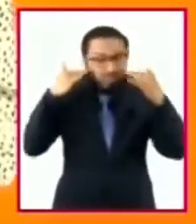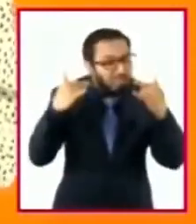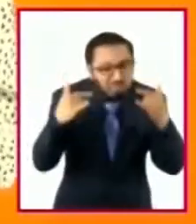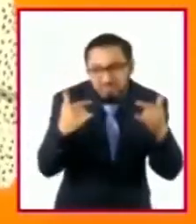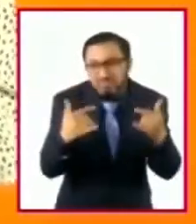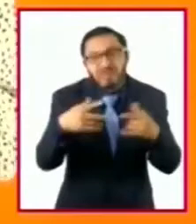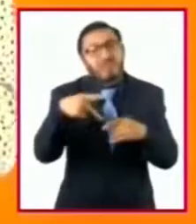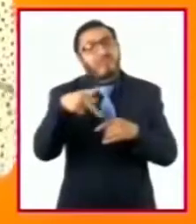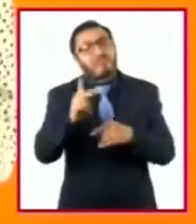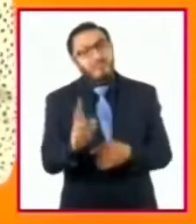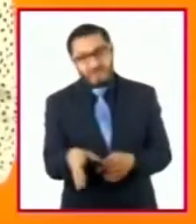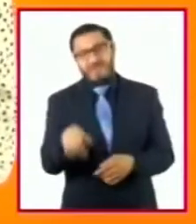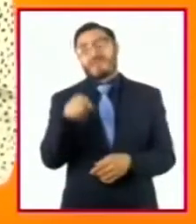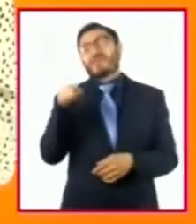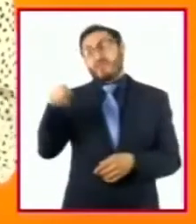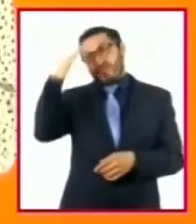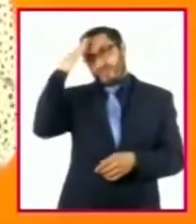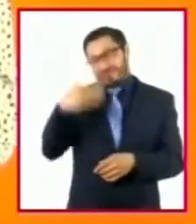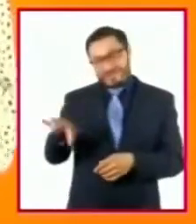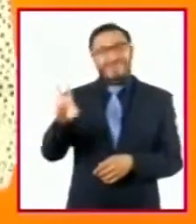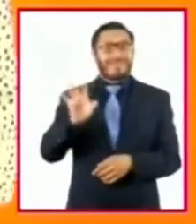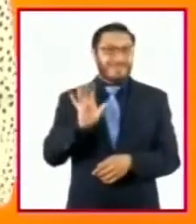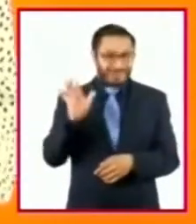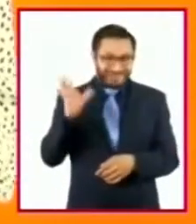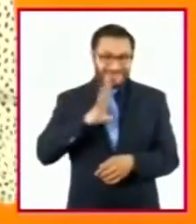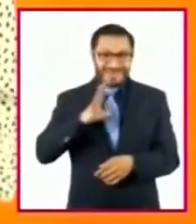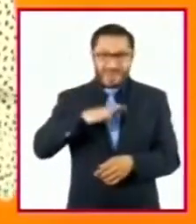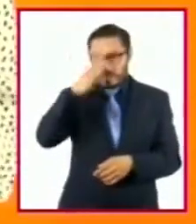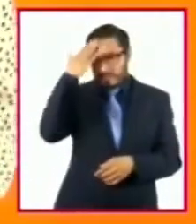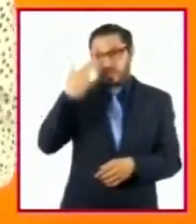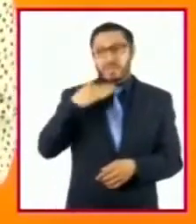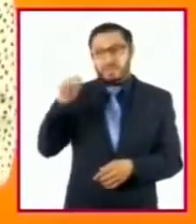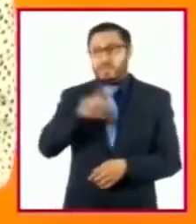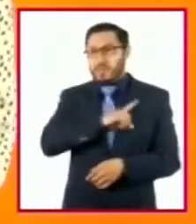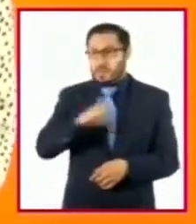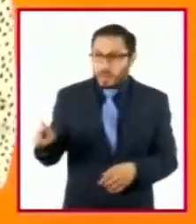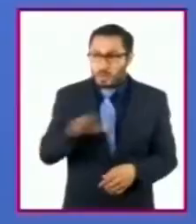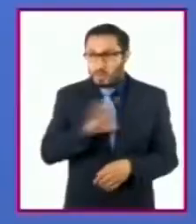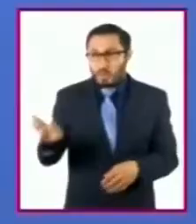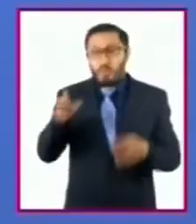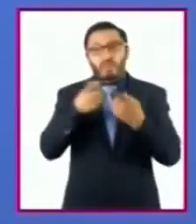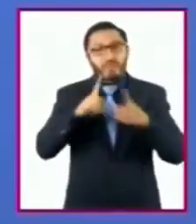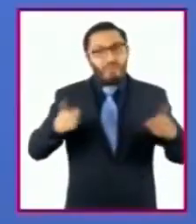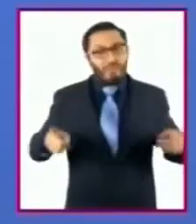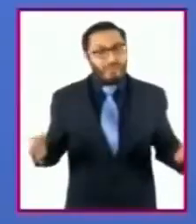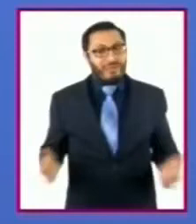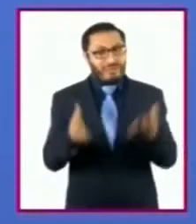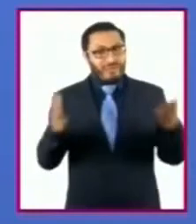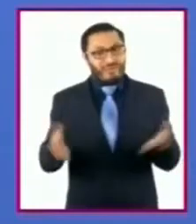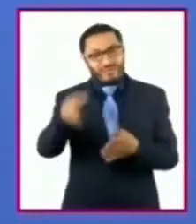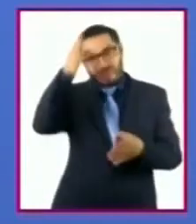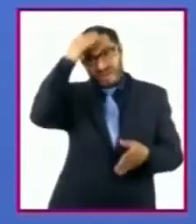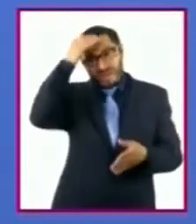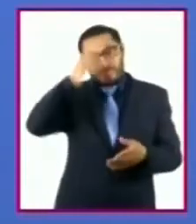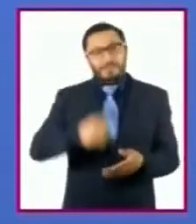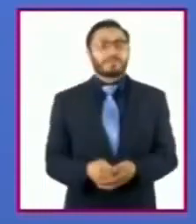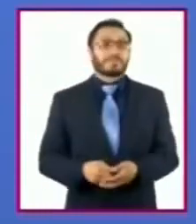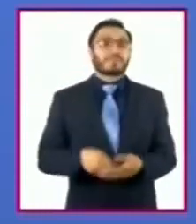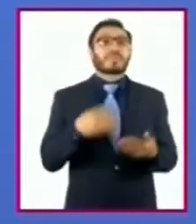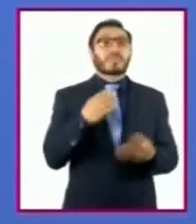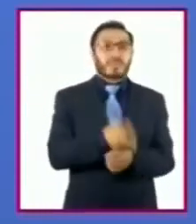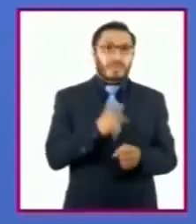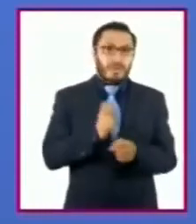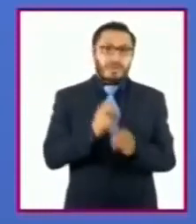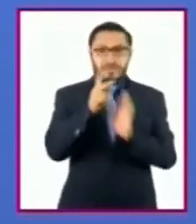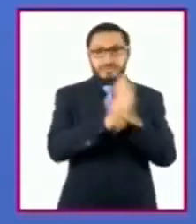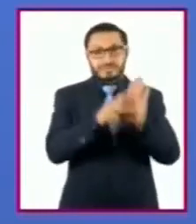que te quieren, pero que tú sabes que tienes y que puedes desarrollar y que puedes aprender. Bien. Para empezar, les invitamos a ver el